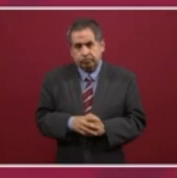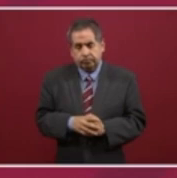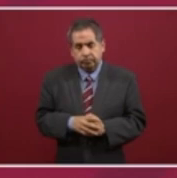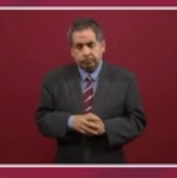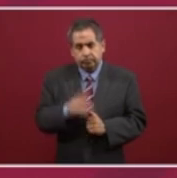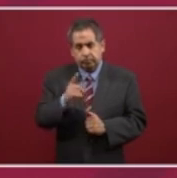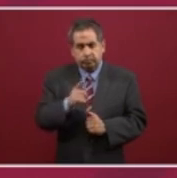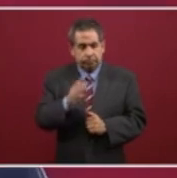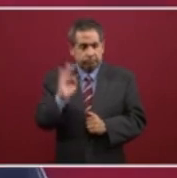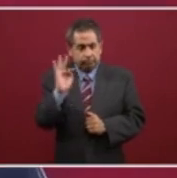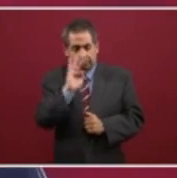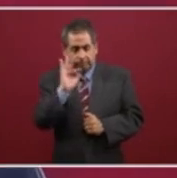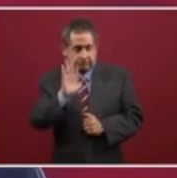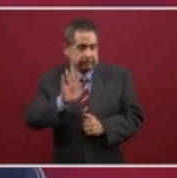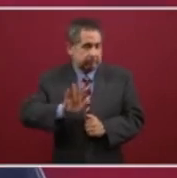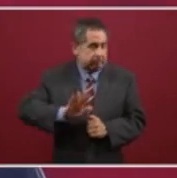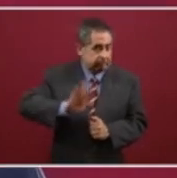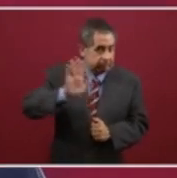presunto acto